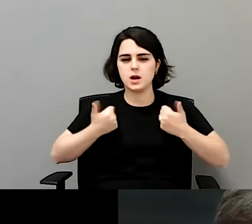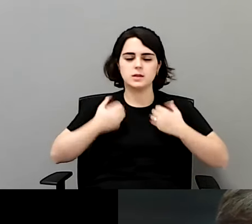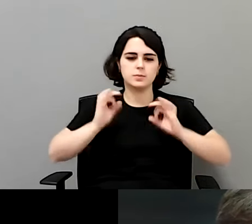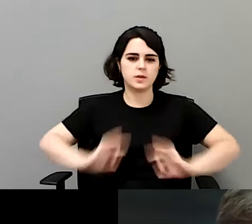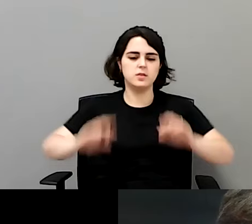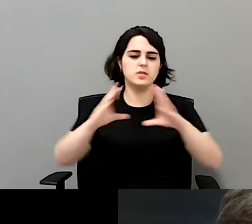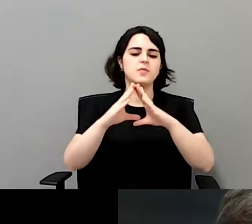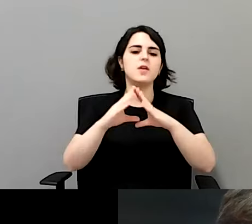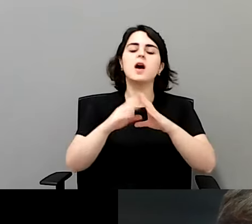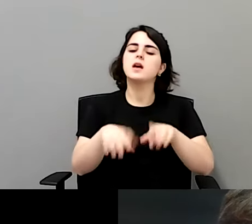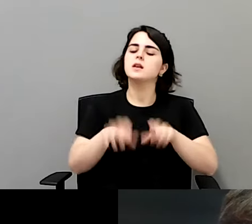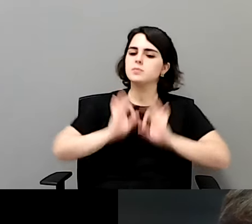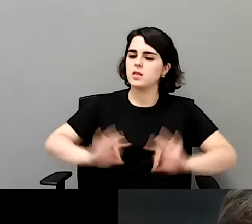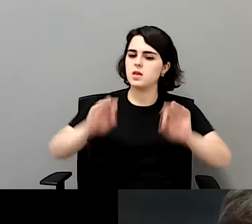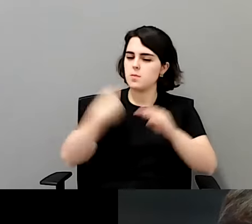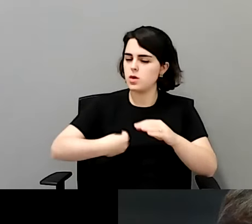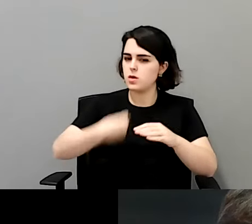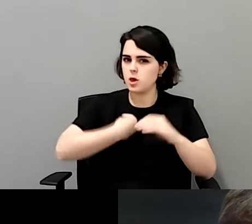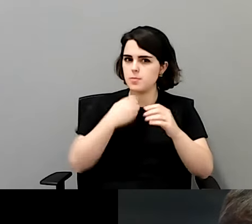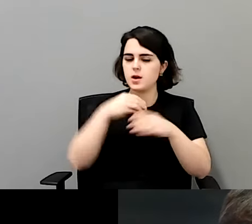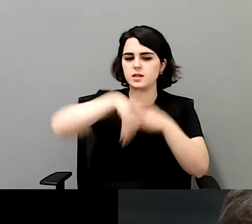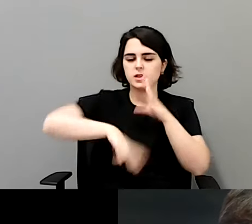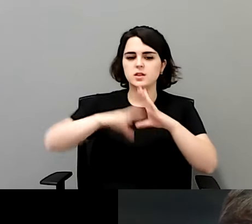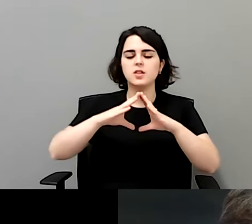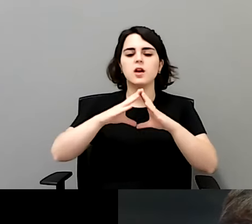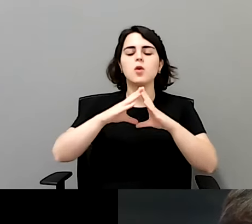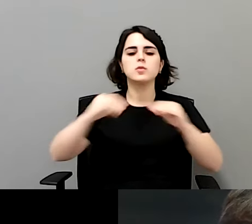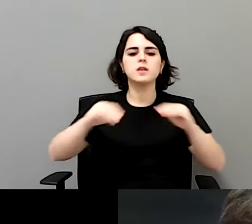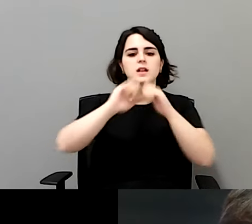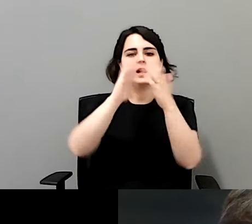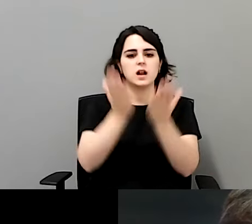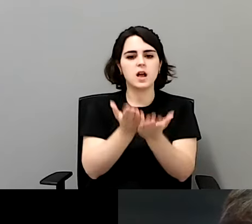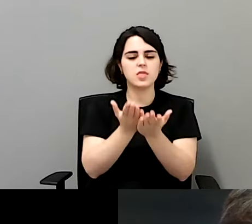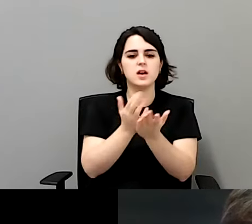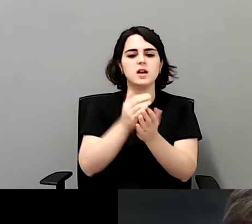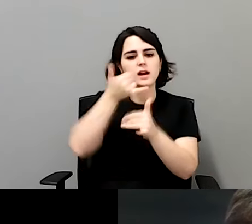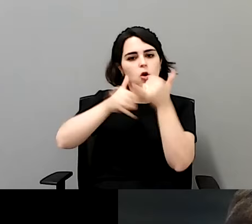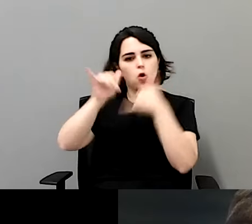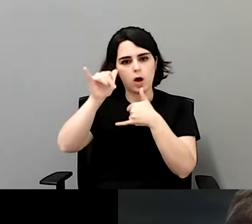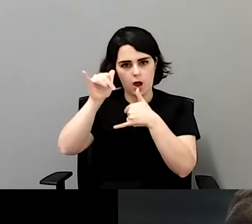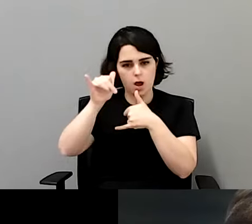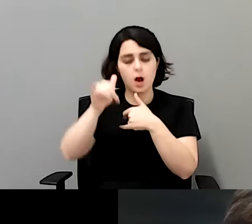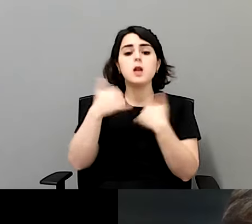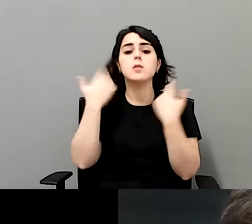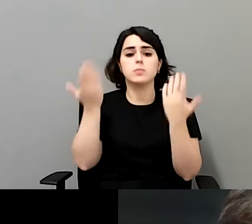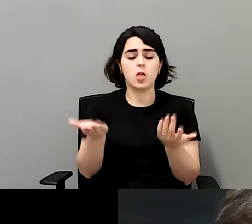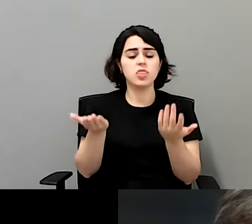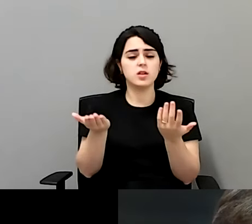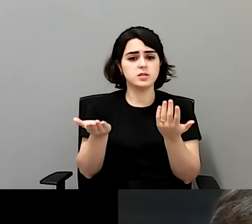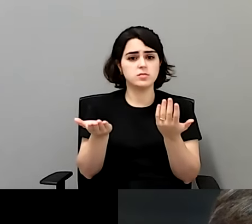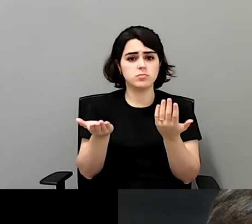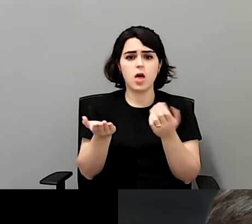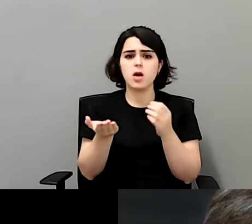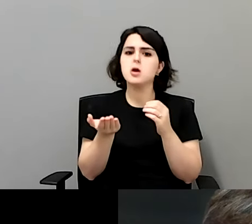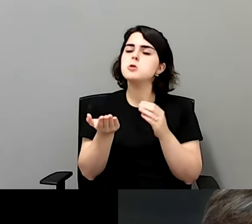especialidad, también por la, en este caso por la Universidad Internacional de La Rioja. Durante nada más y